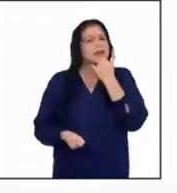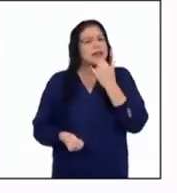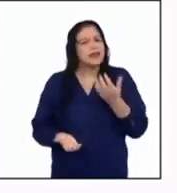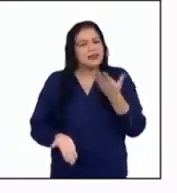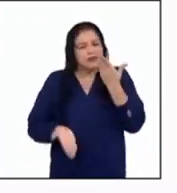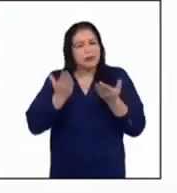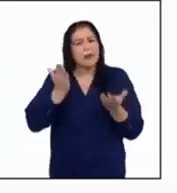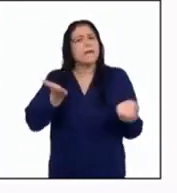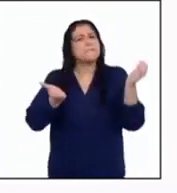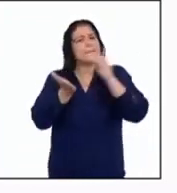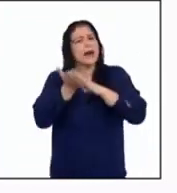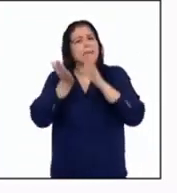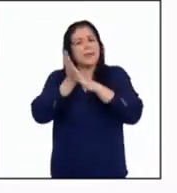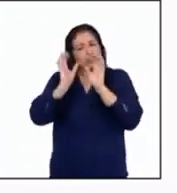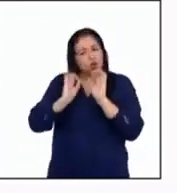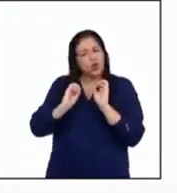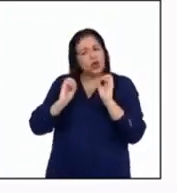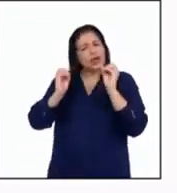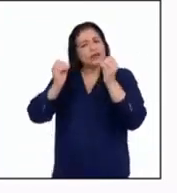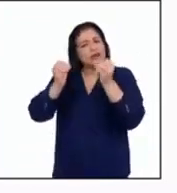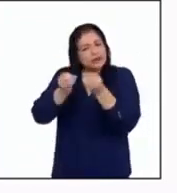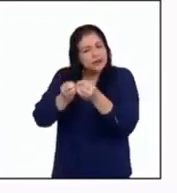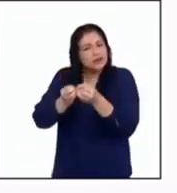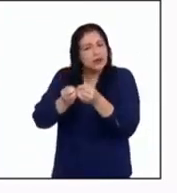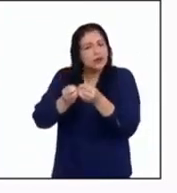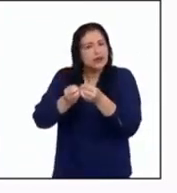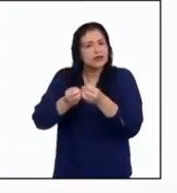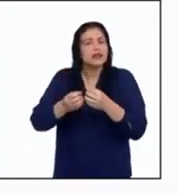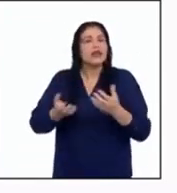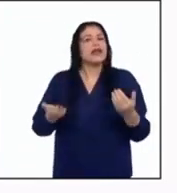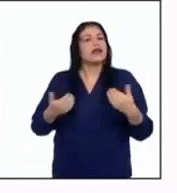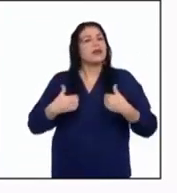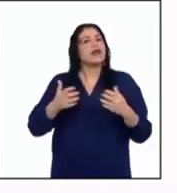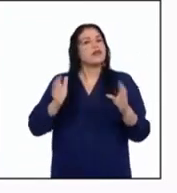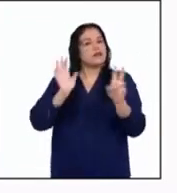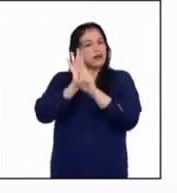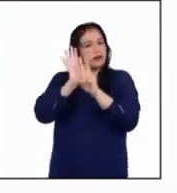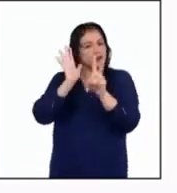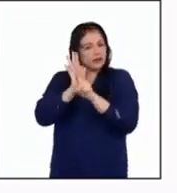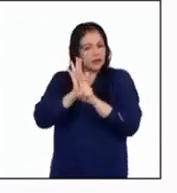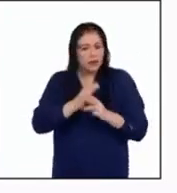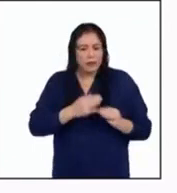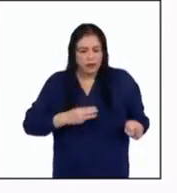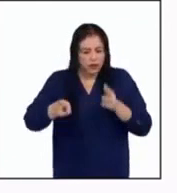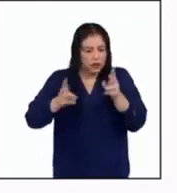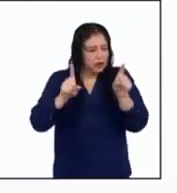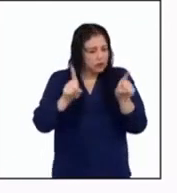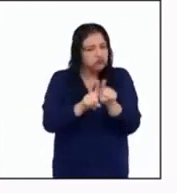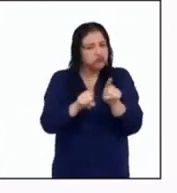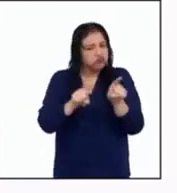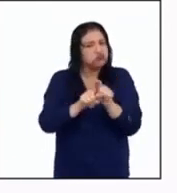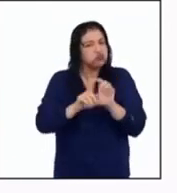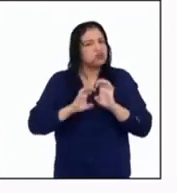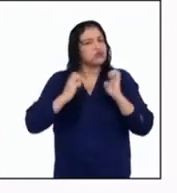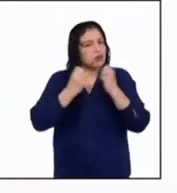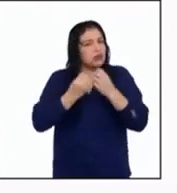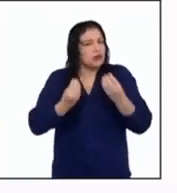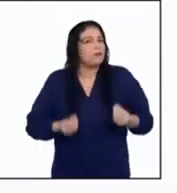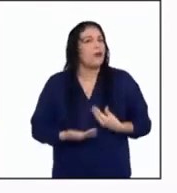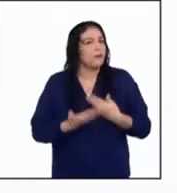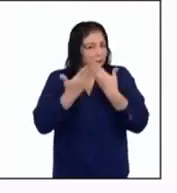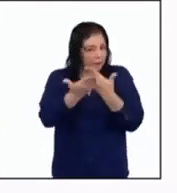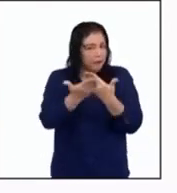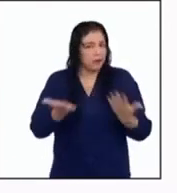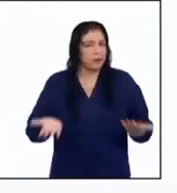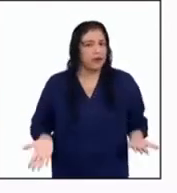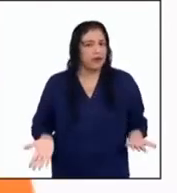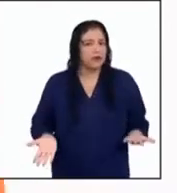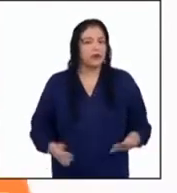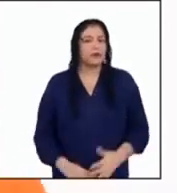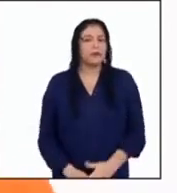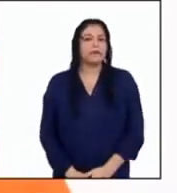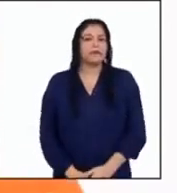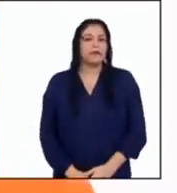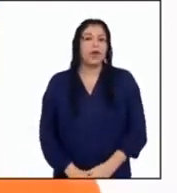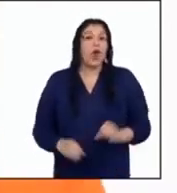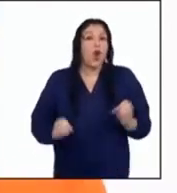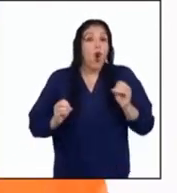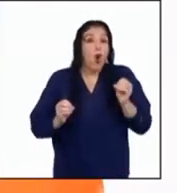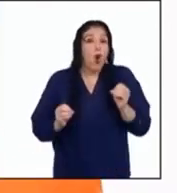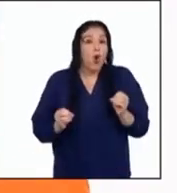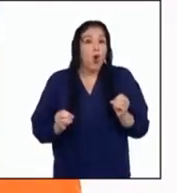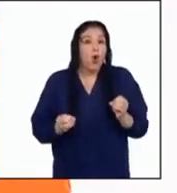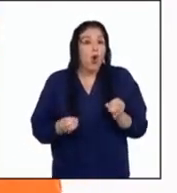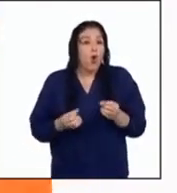organizaciones que gestionan voluntariados utilizaran una metodología similar a la que él y su equipo nos proponen?